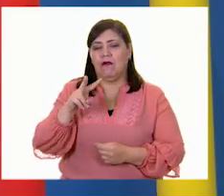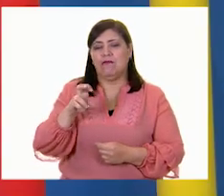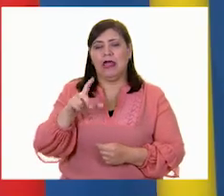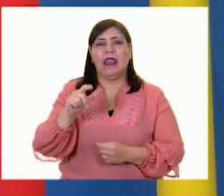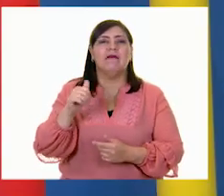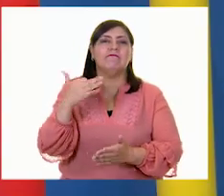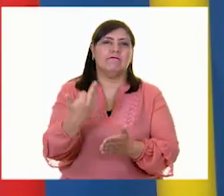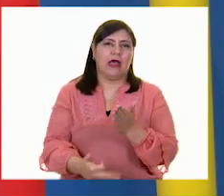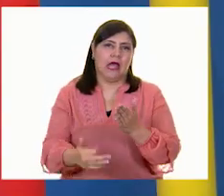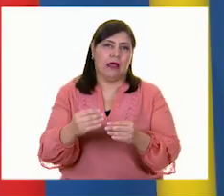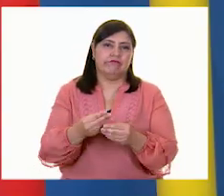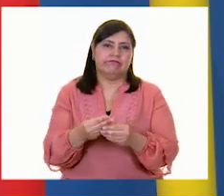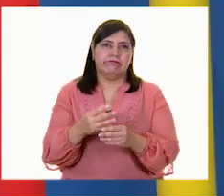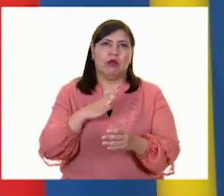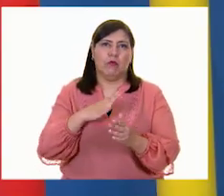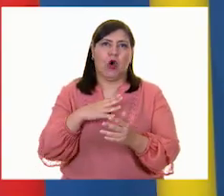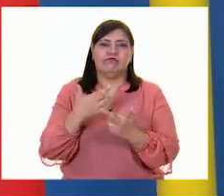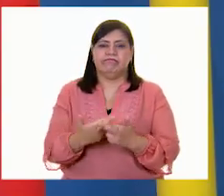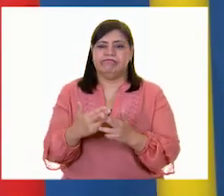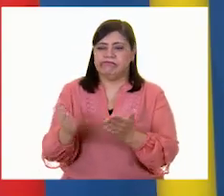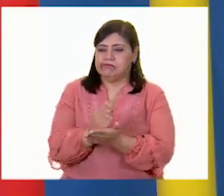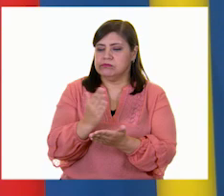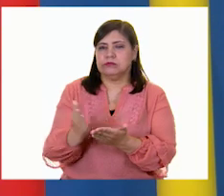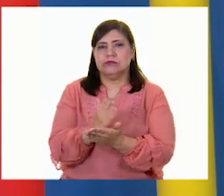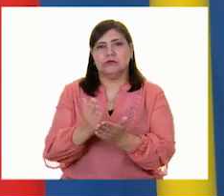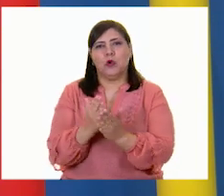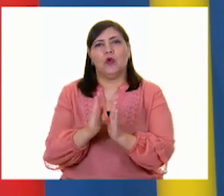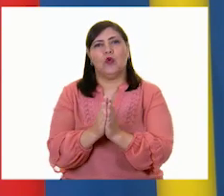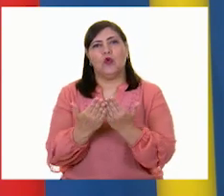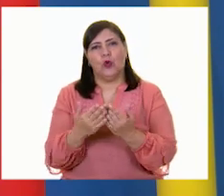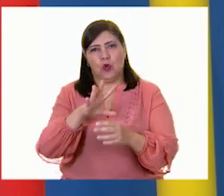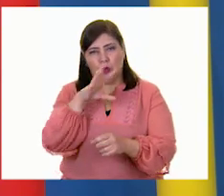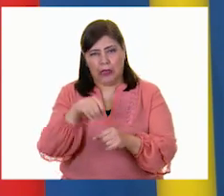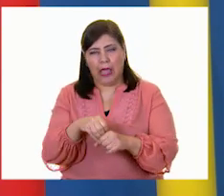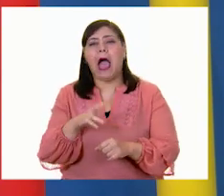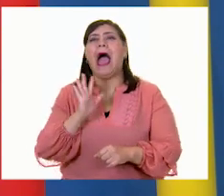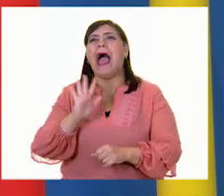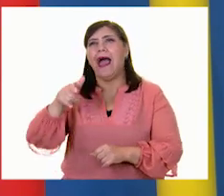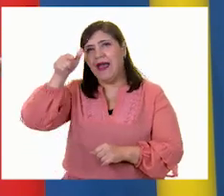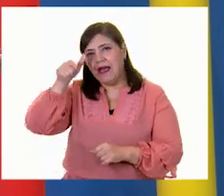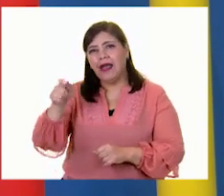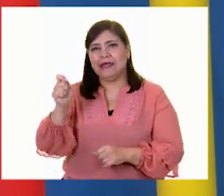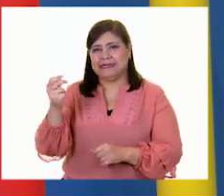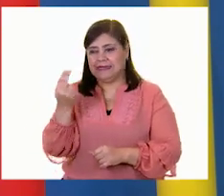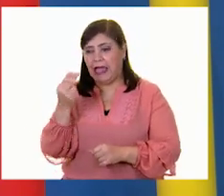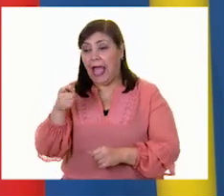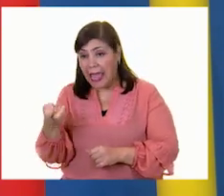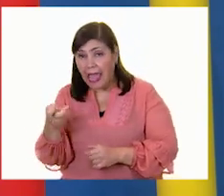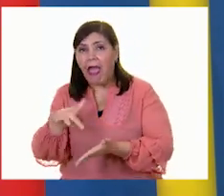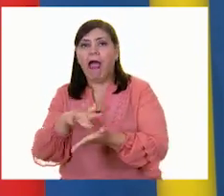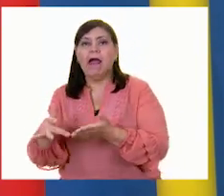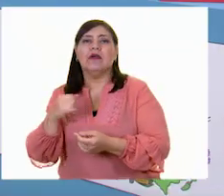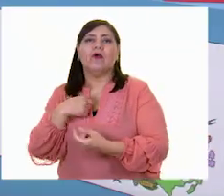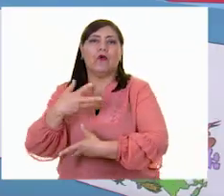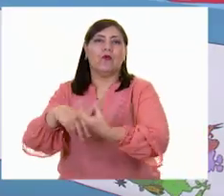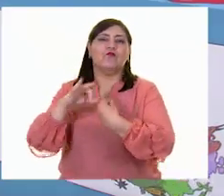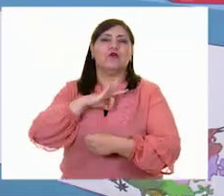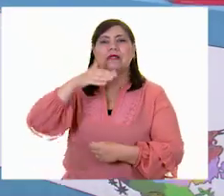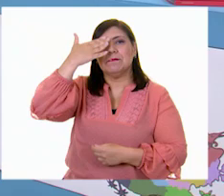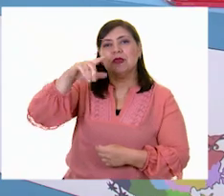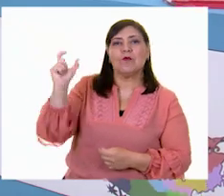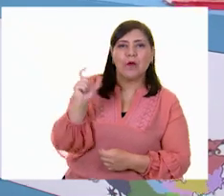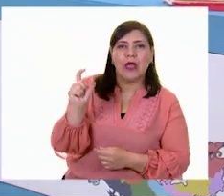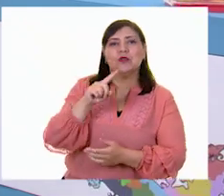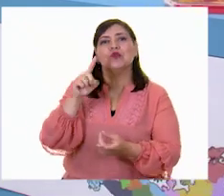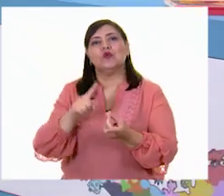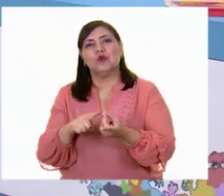Y seguro que si leemos la novela podríamos ubicar espacial y temporalmente las acciones. Así es, María. El